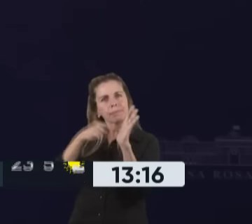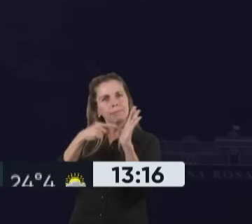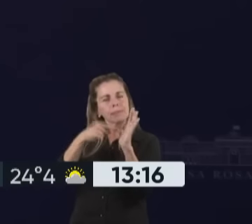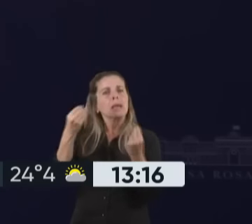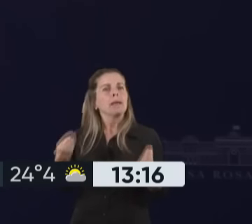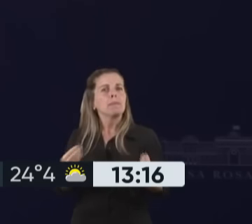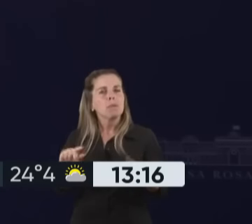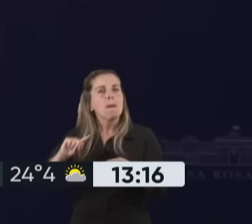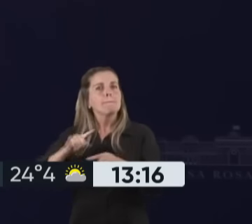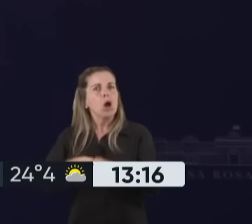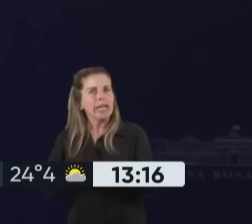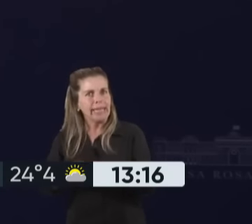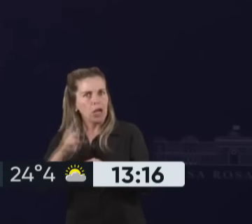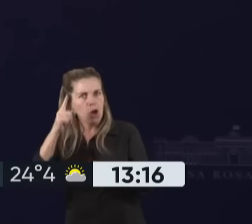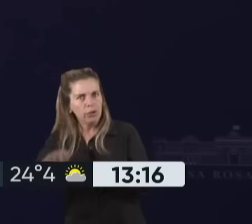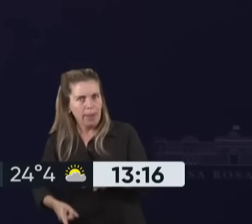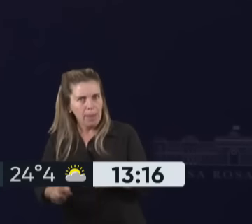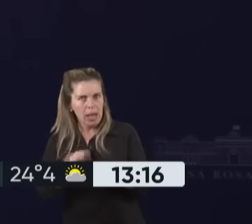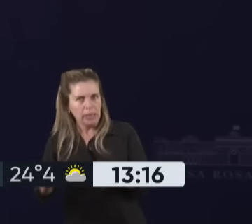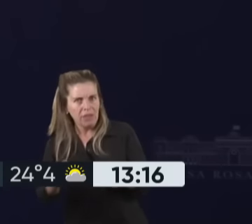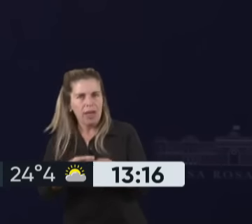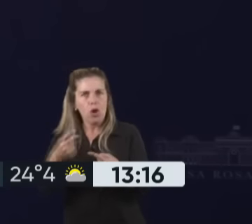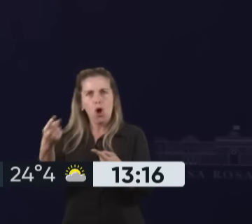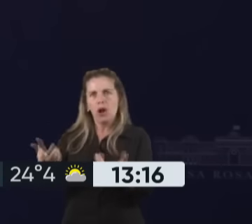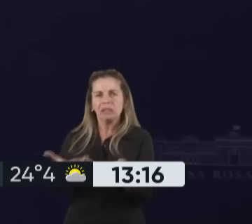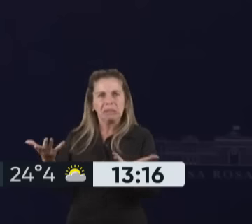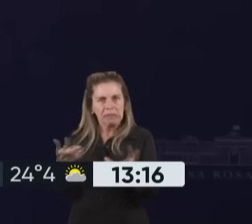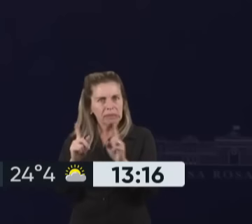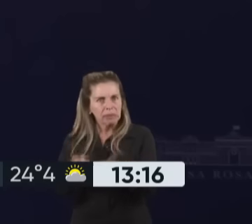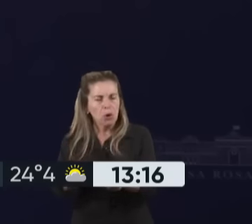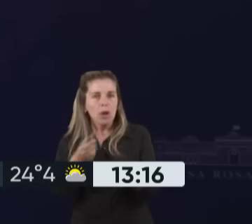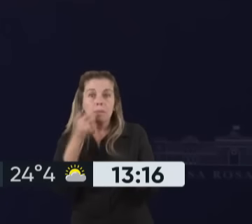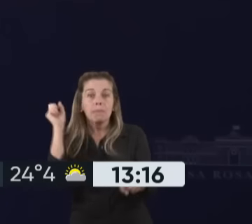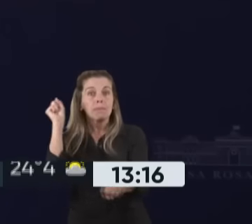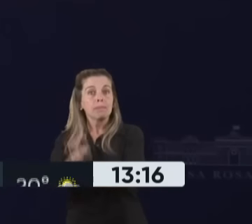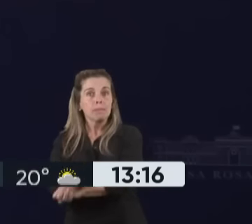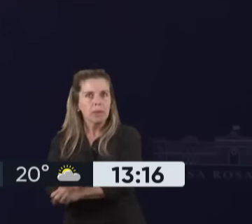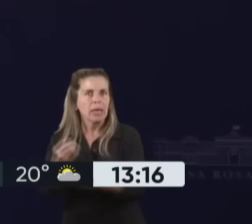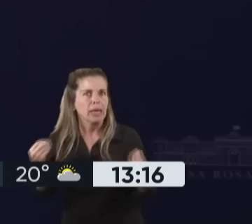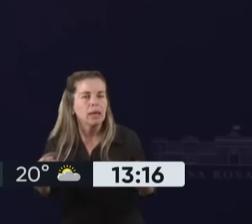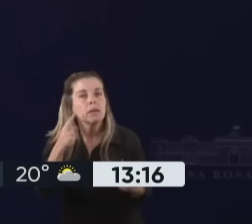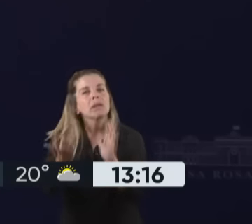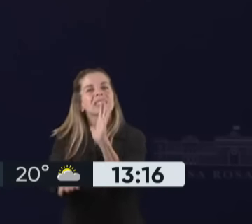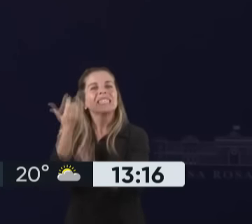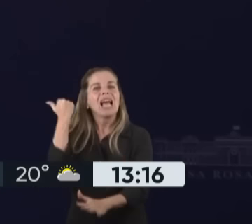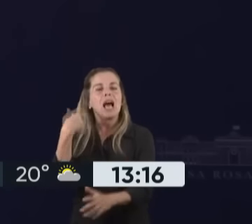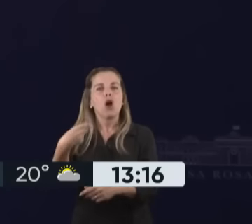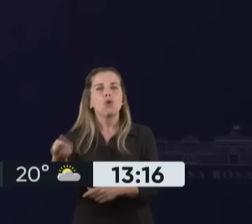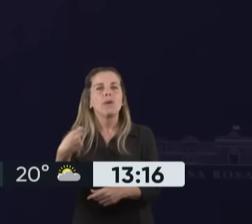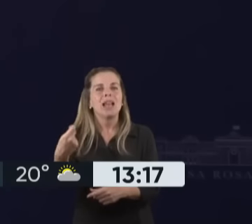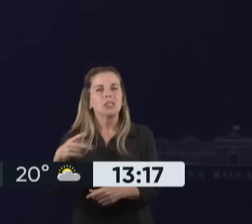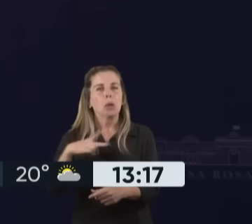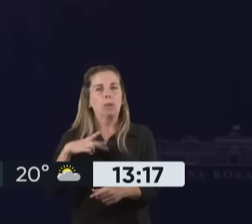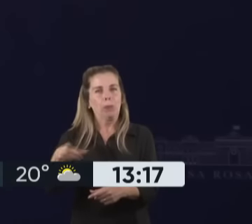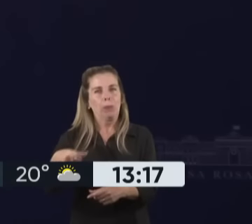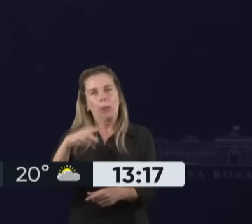delinquen en la función pública, porque su condena contemplará la pérdida de su jubilación de privilegio. A